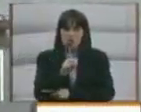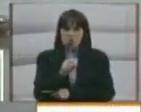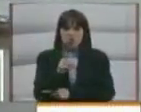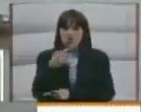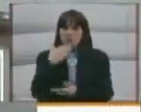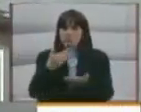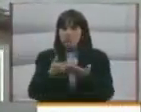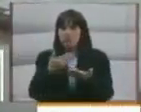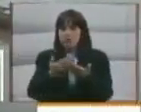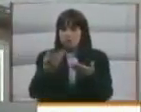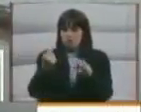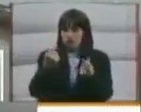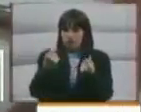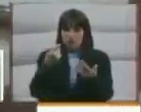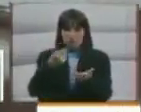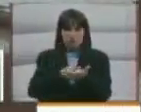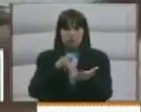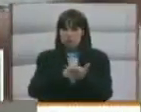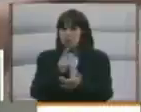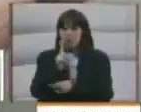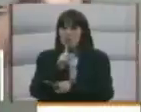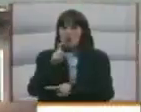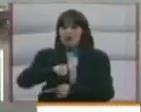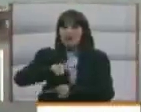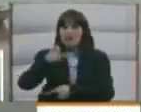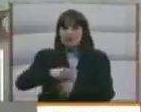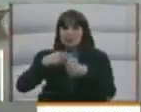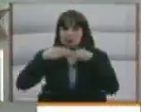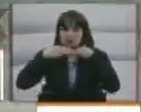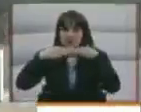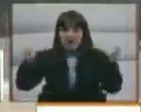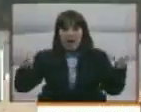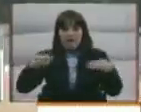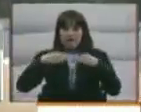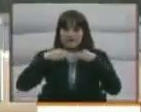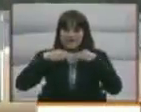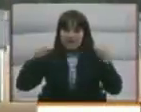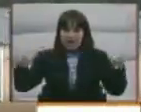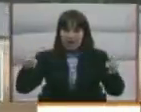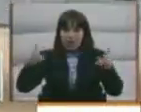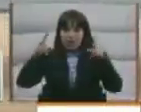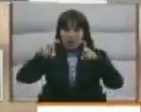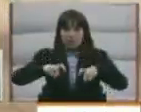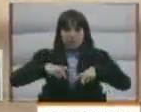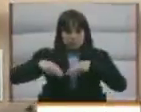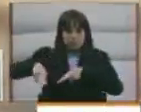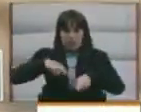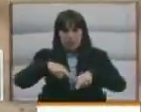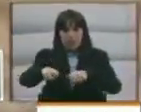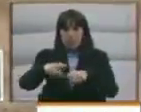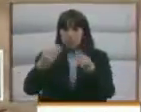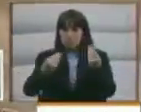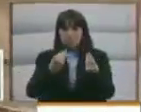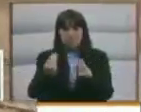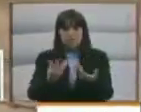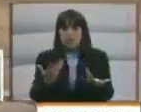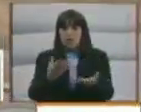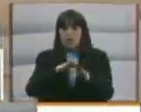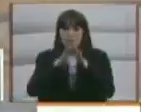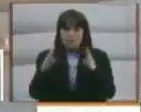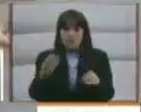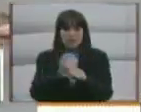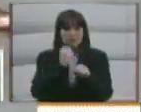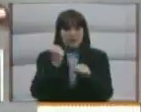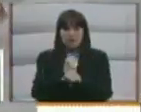pidiendo dinero, ¿no? Lo que nosotros necesitamos es que se abra la boca. Hermano, nosotros hemos hecho bastantes mesas de trabajo y cuestiones sobre eso, pero eso se queda